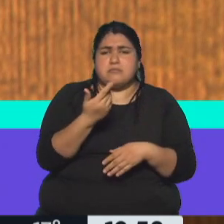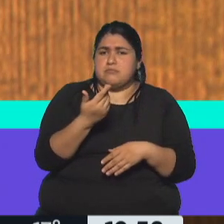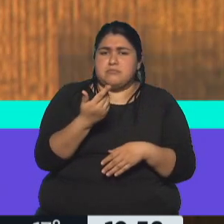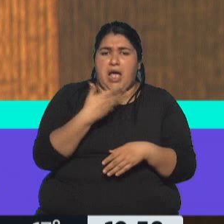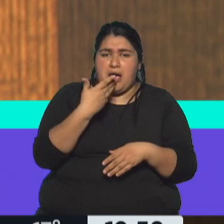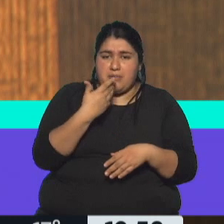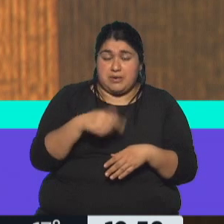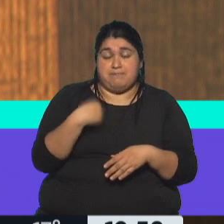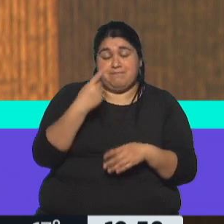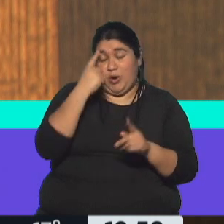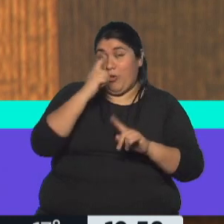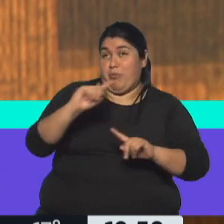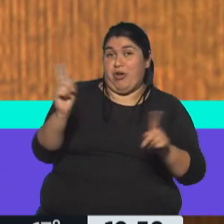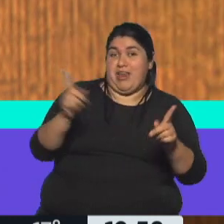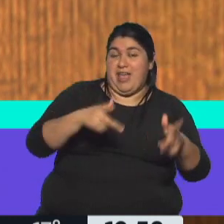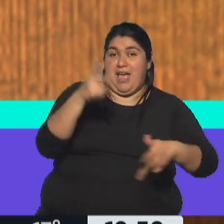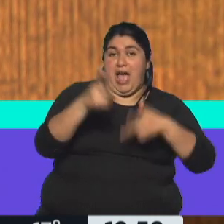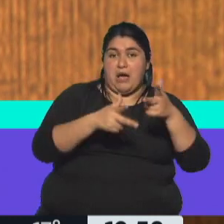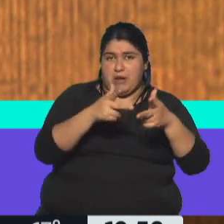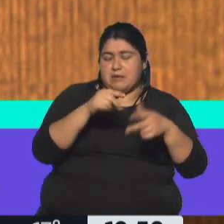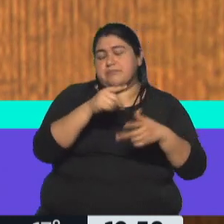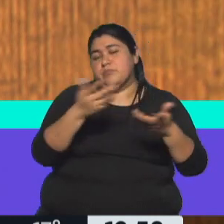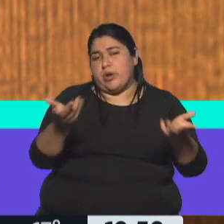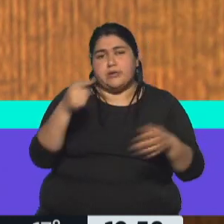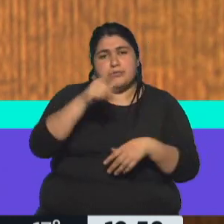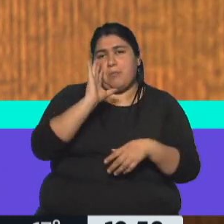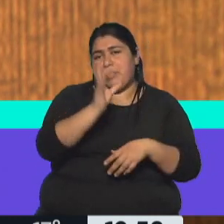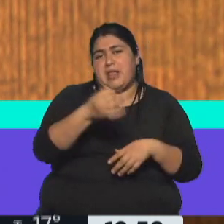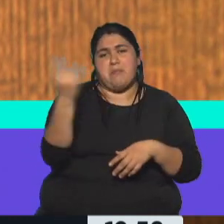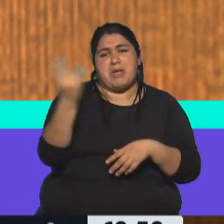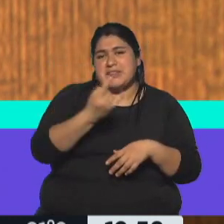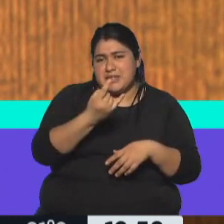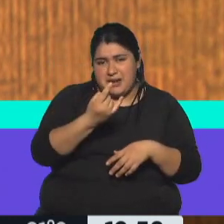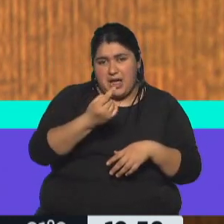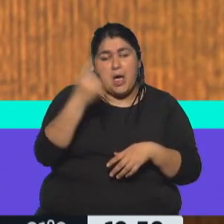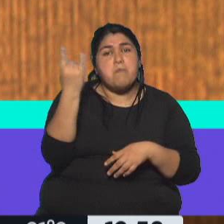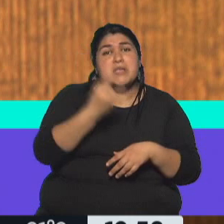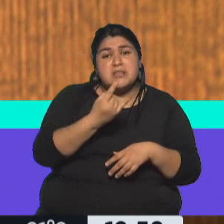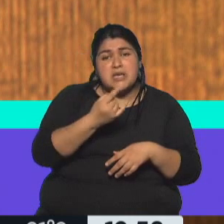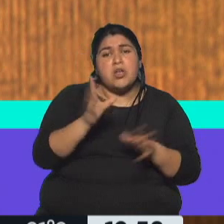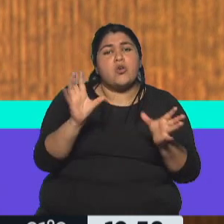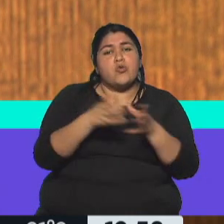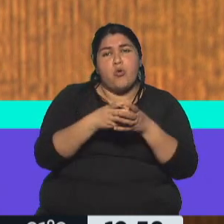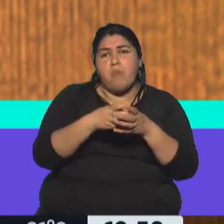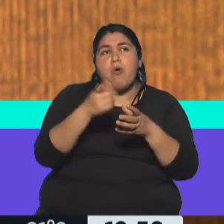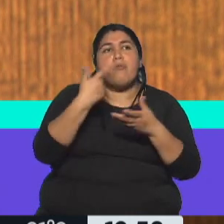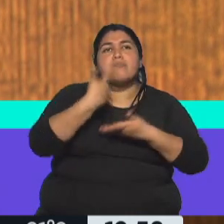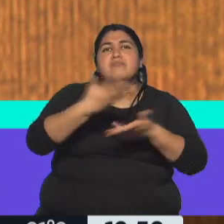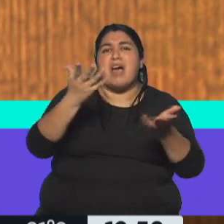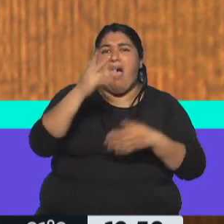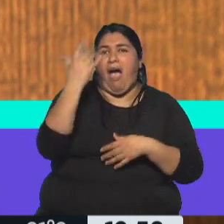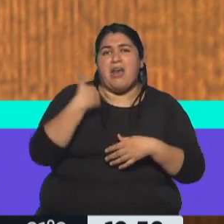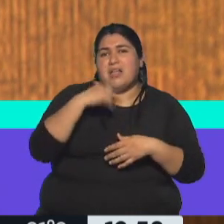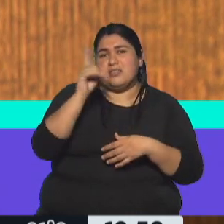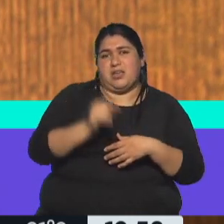Es increíble, pero es así. Está directamente mintiendo, está mintiendo al conjunto de los argentinos y de las argentinas. Vamos